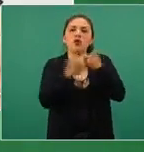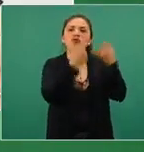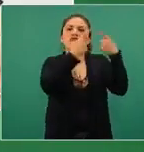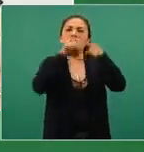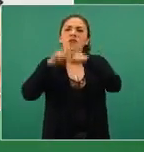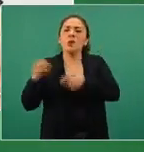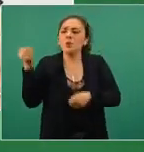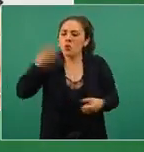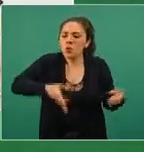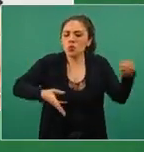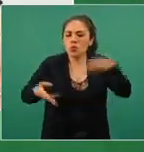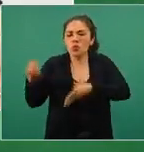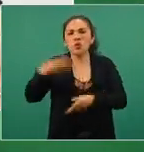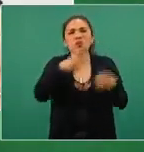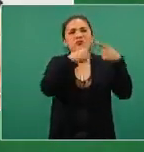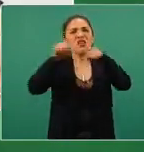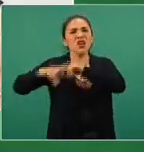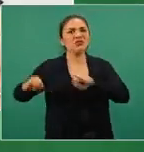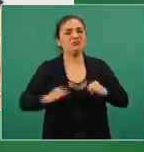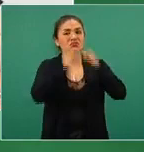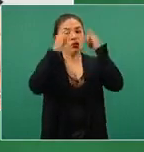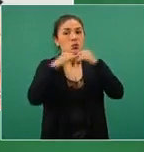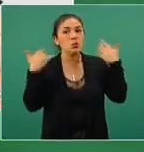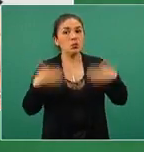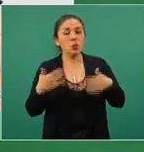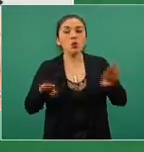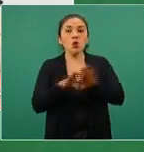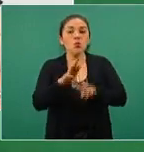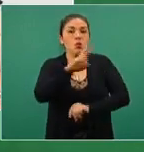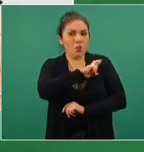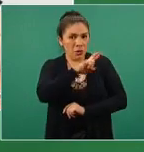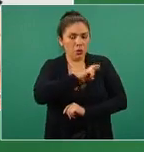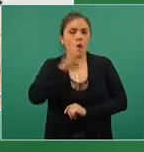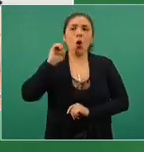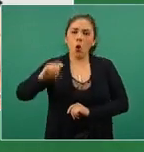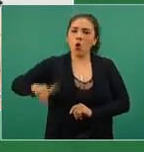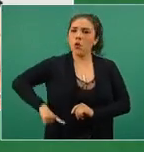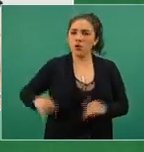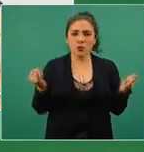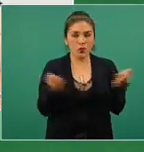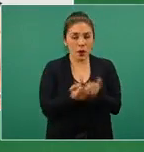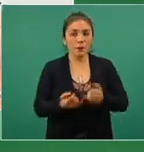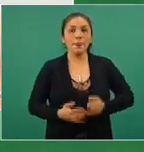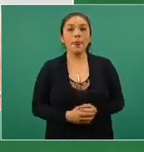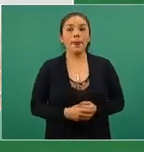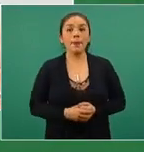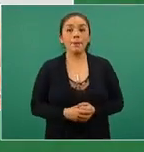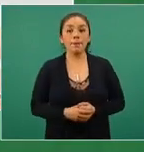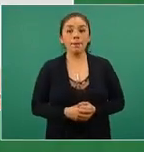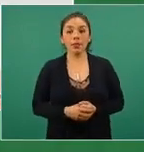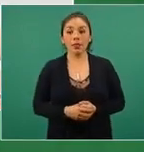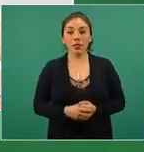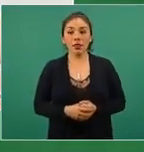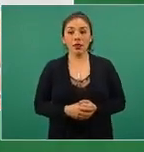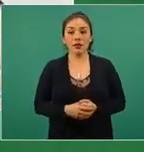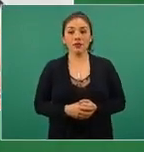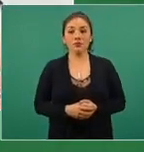diferentes donaciones de grandes instituciones, tanto del sector público como privado.